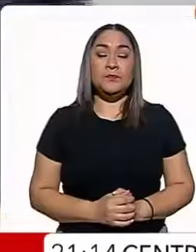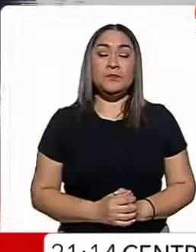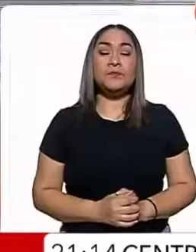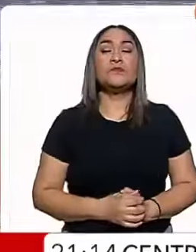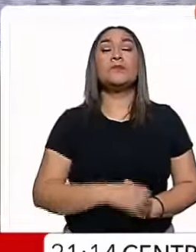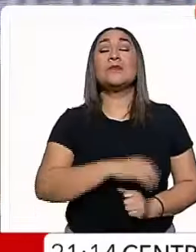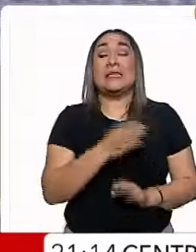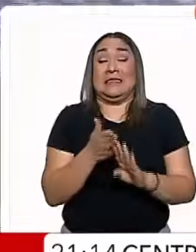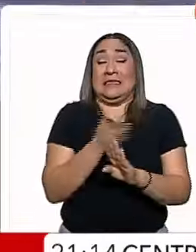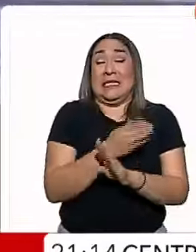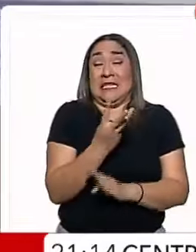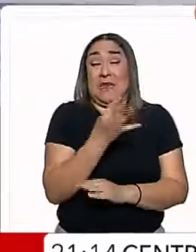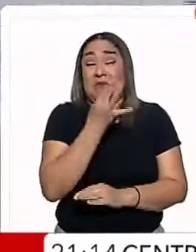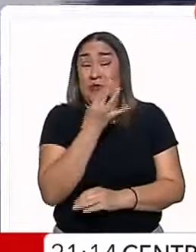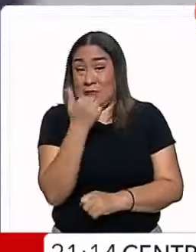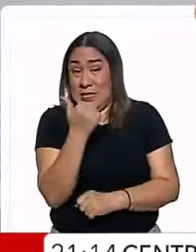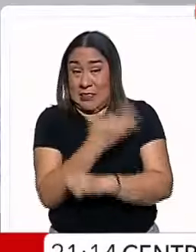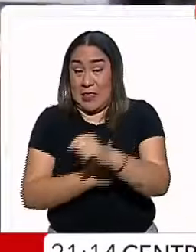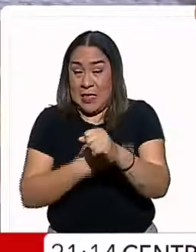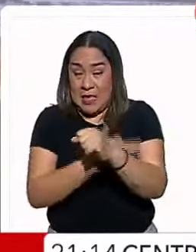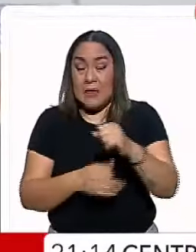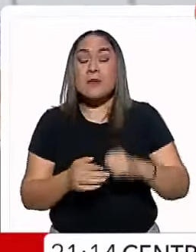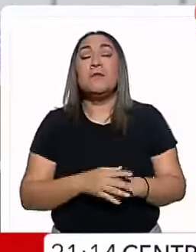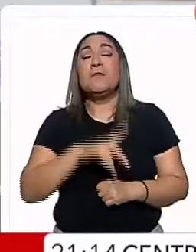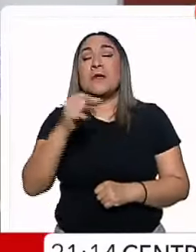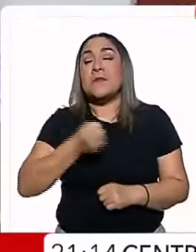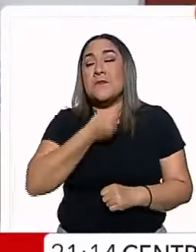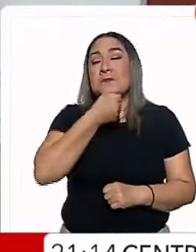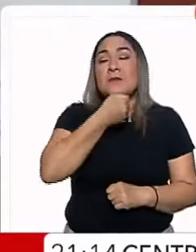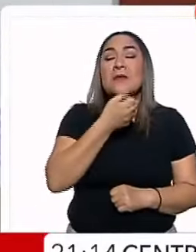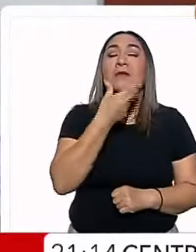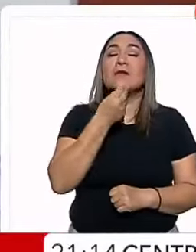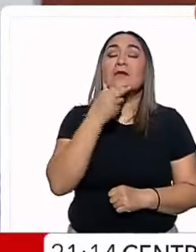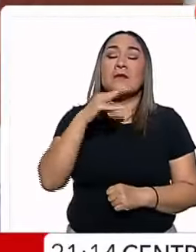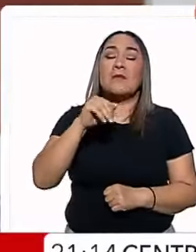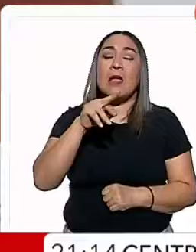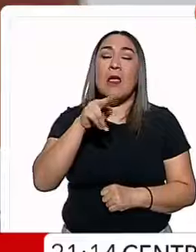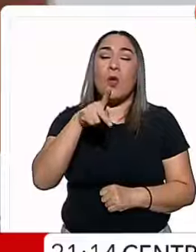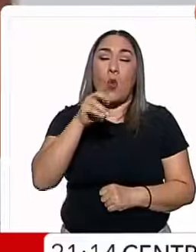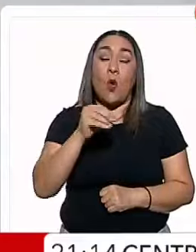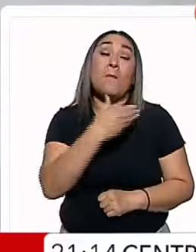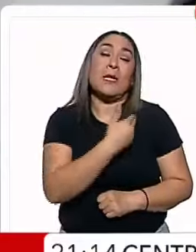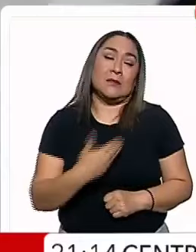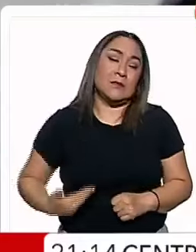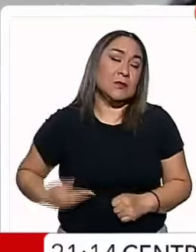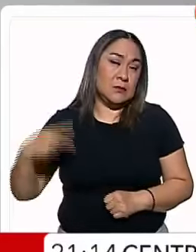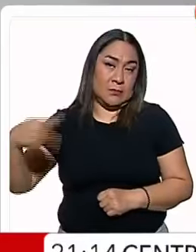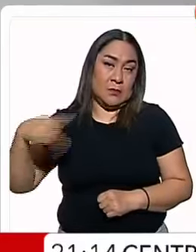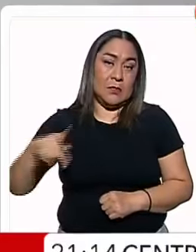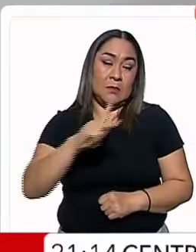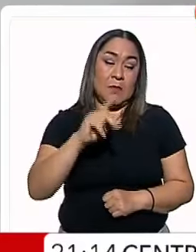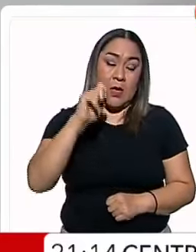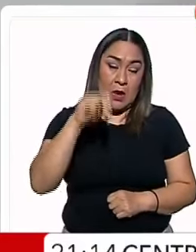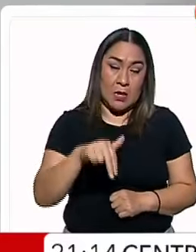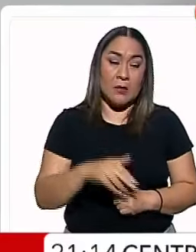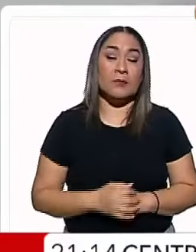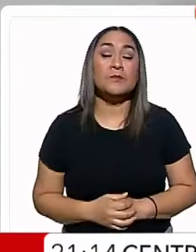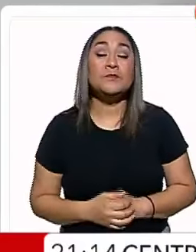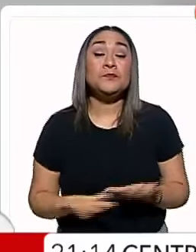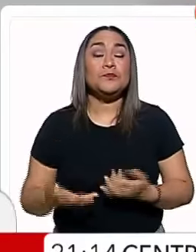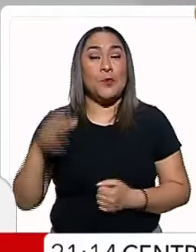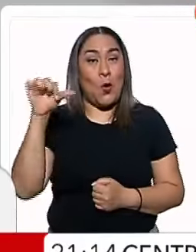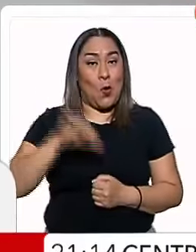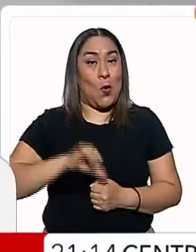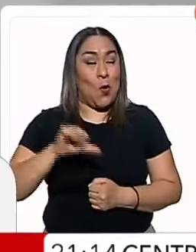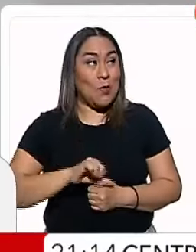3 minutos antes de las 6 de la tarde, tomó el micrófono Marco Cortés, presidente nacional del PAN. Hoy veremos a